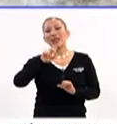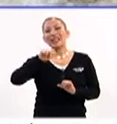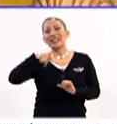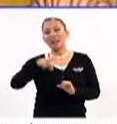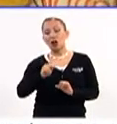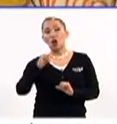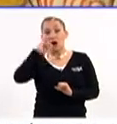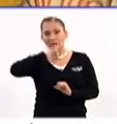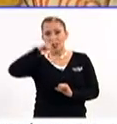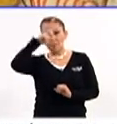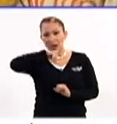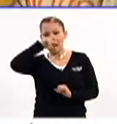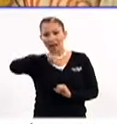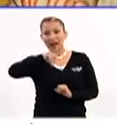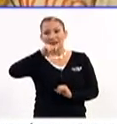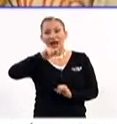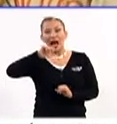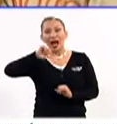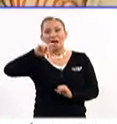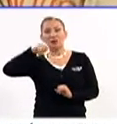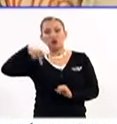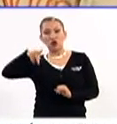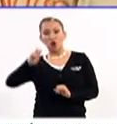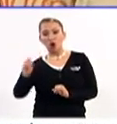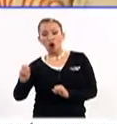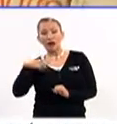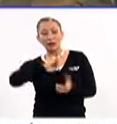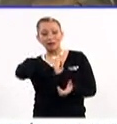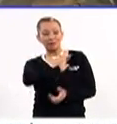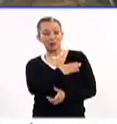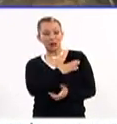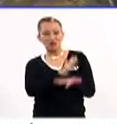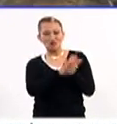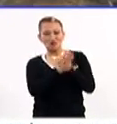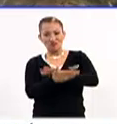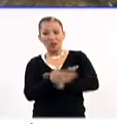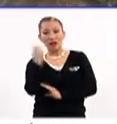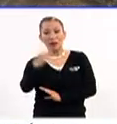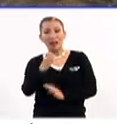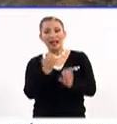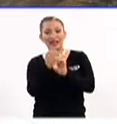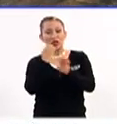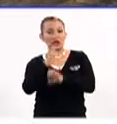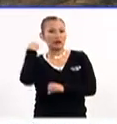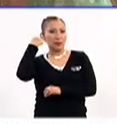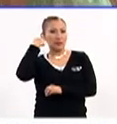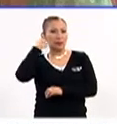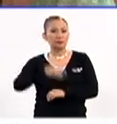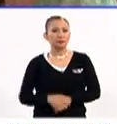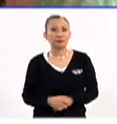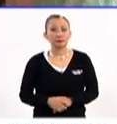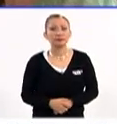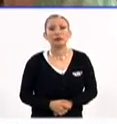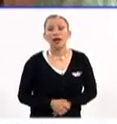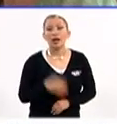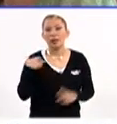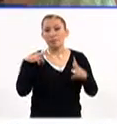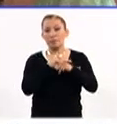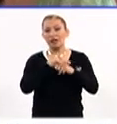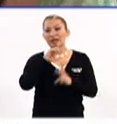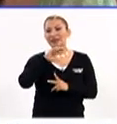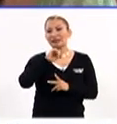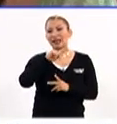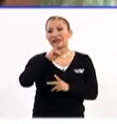maya, llamado Taapsco, que castellanizado terminó dando nombre al estado de Tabasco. De la batalla de